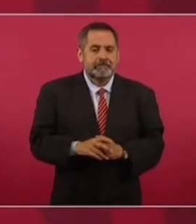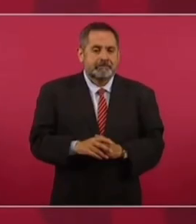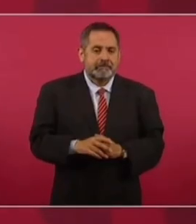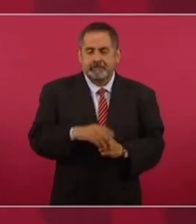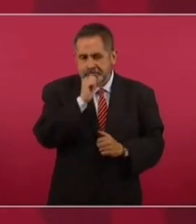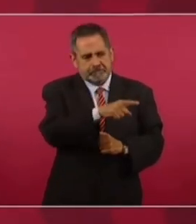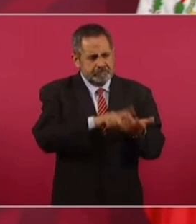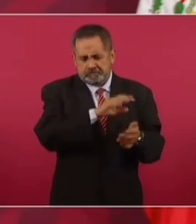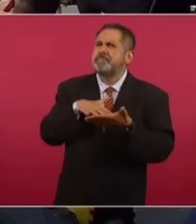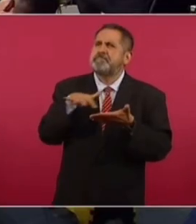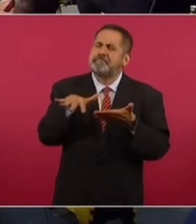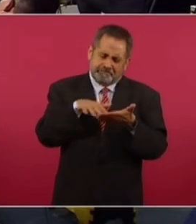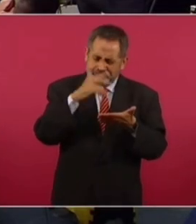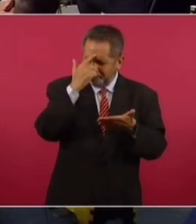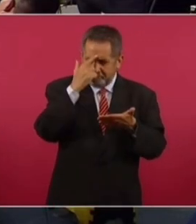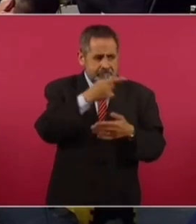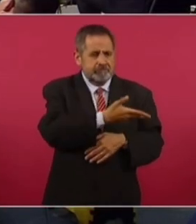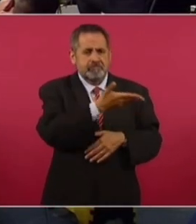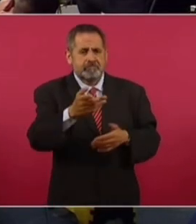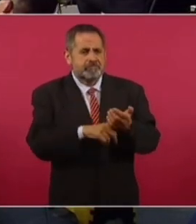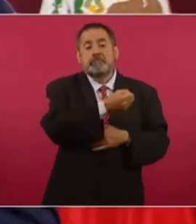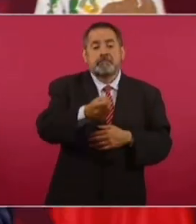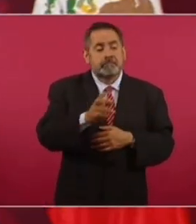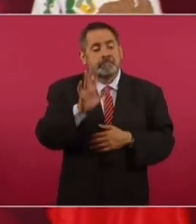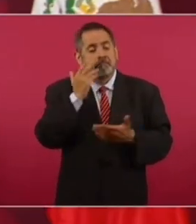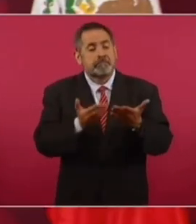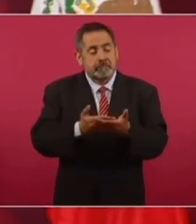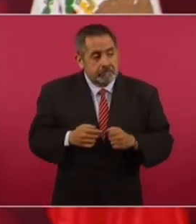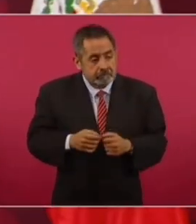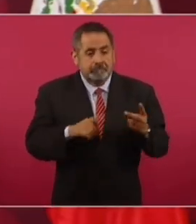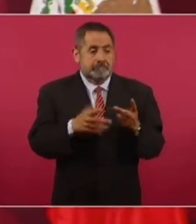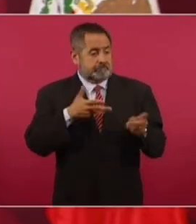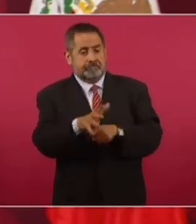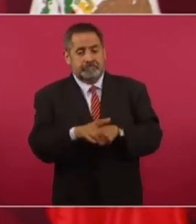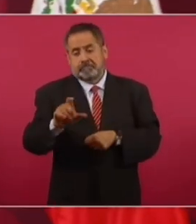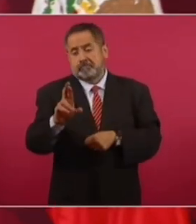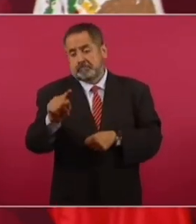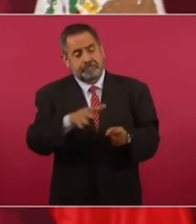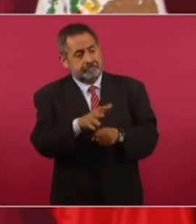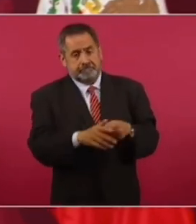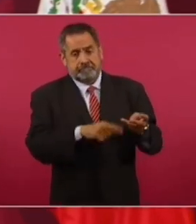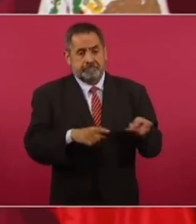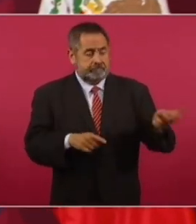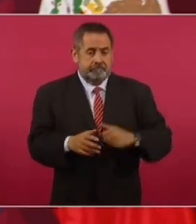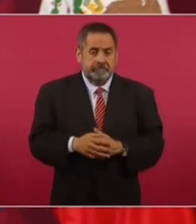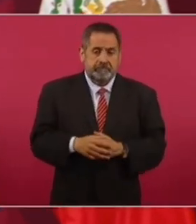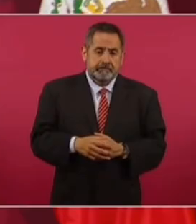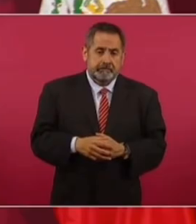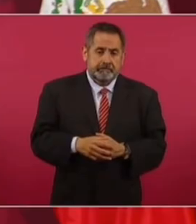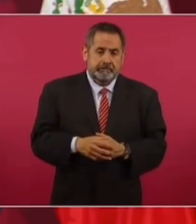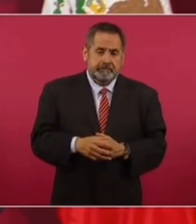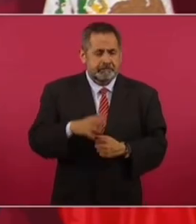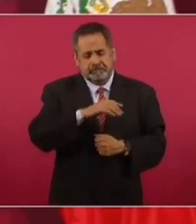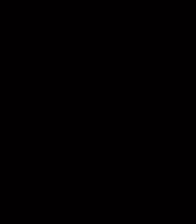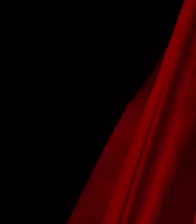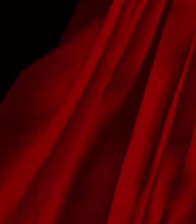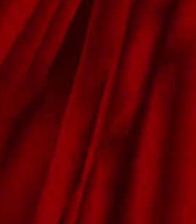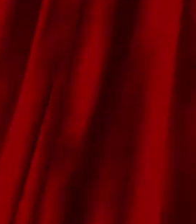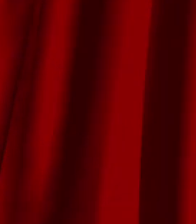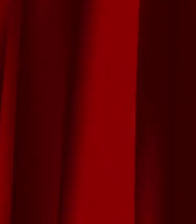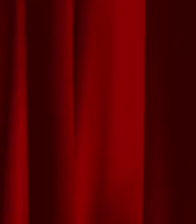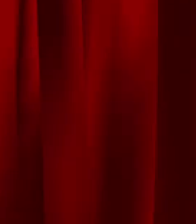complicado, pero también pueden, propusieron a Carstens, tienen a Lore de Mola y a otros.